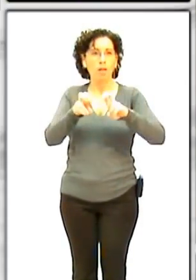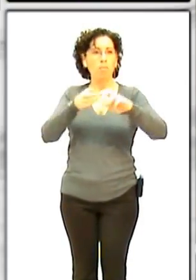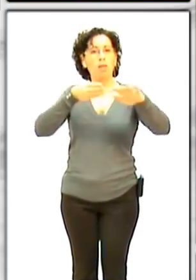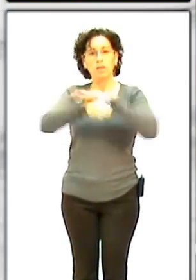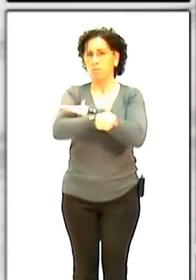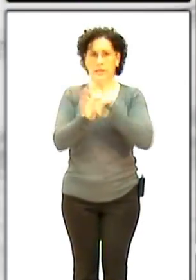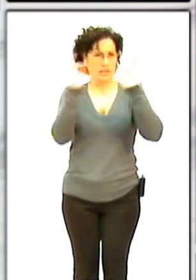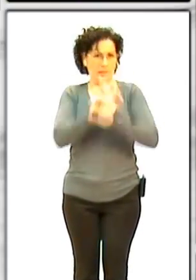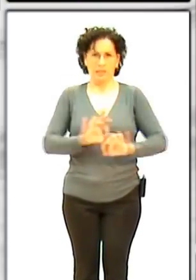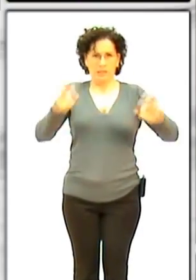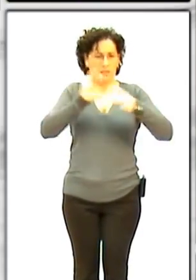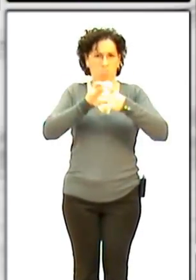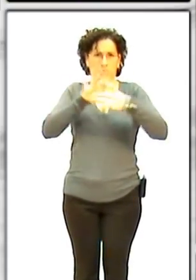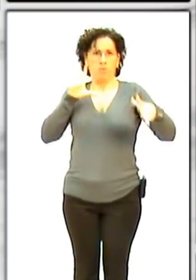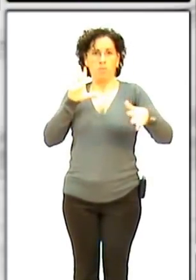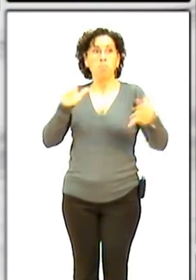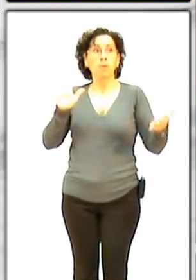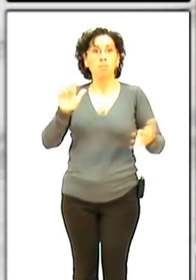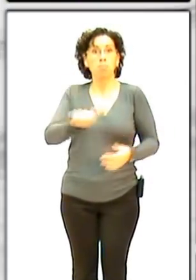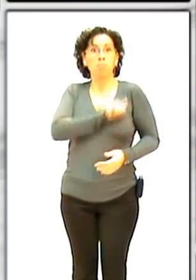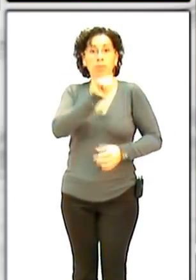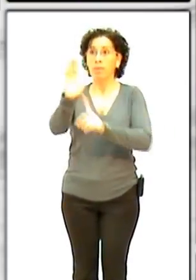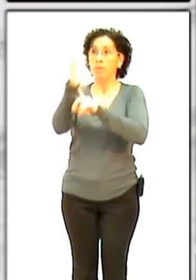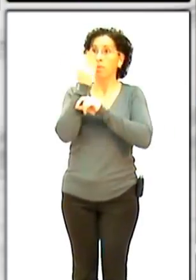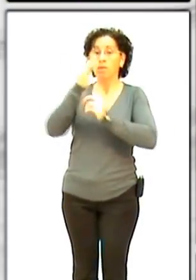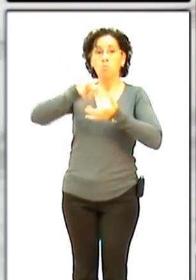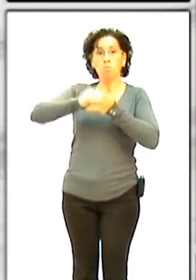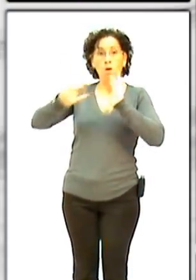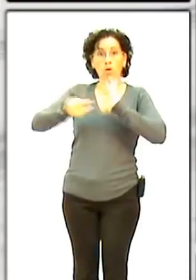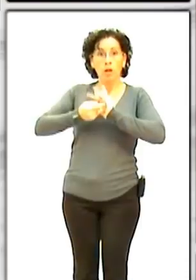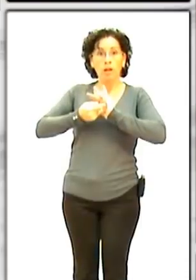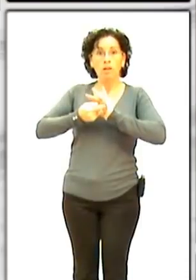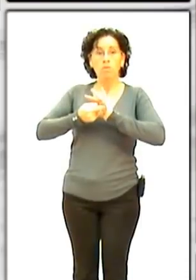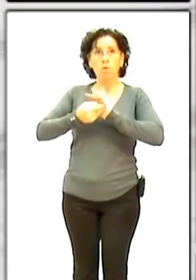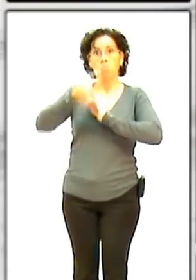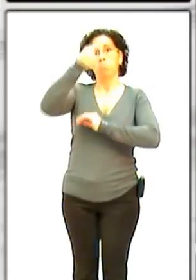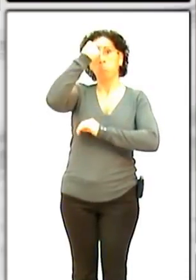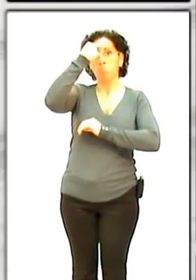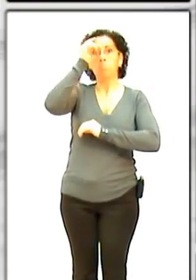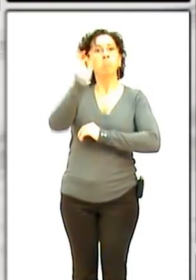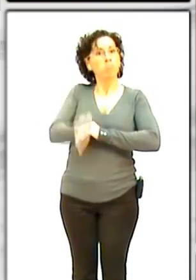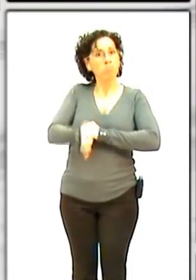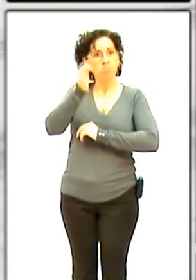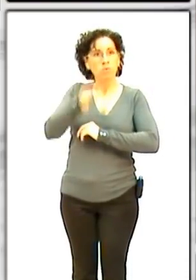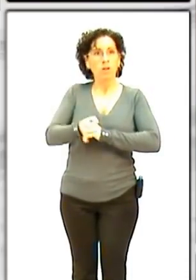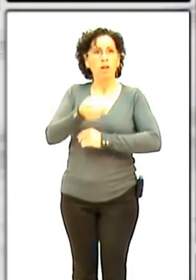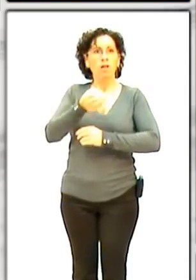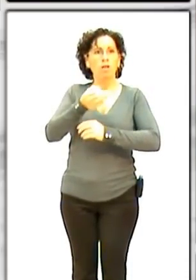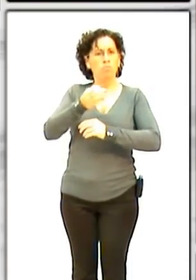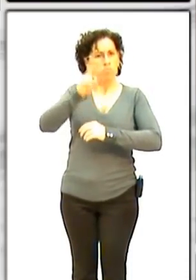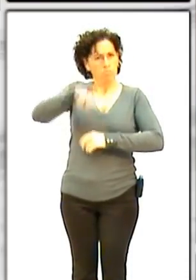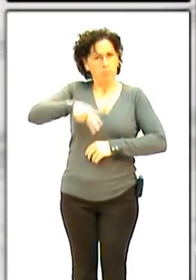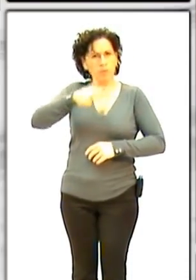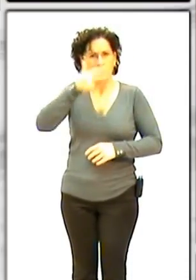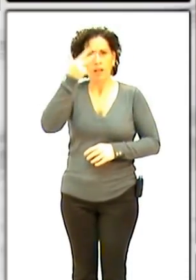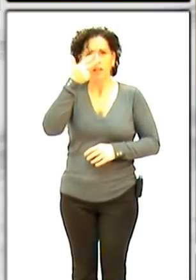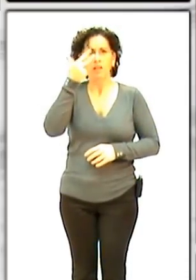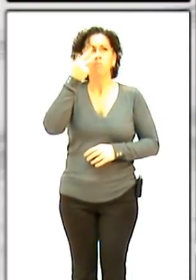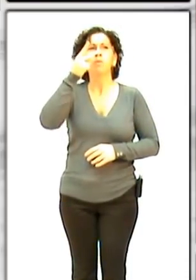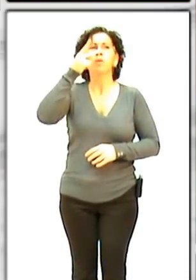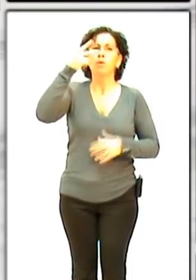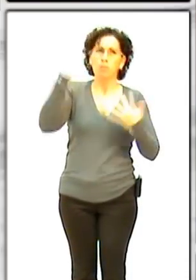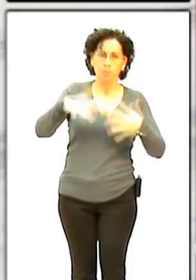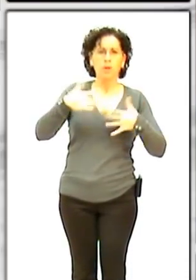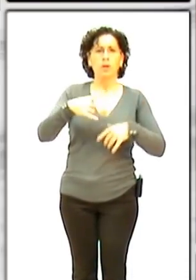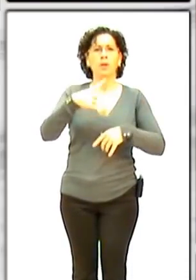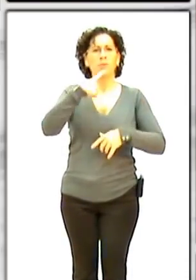accesibilidad y pues se nos planteó este proyecto y la verdad es que ha sido, aparte de interesante, bastante difícil